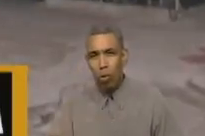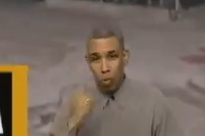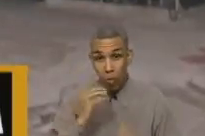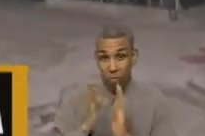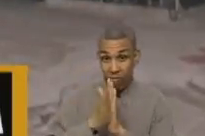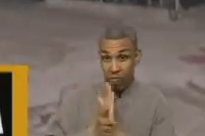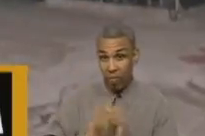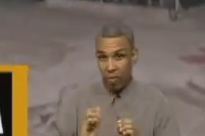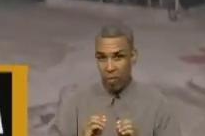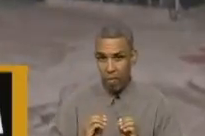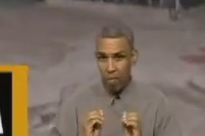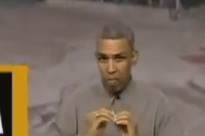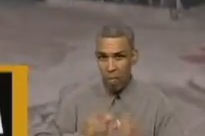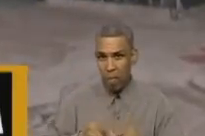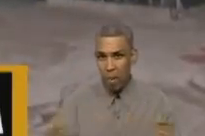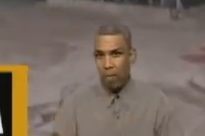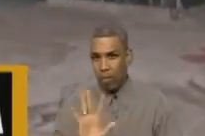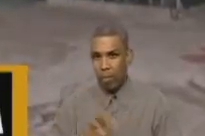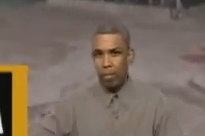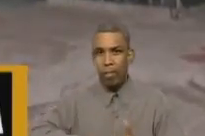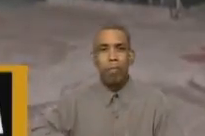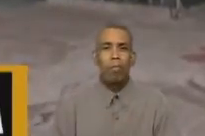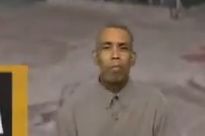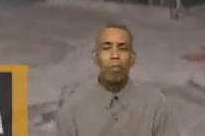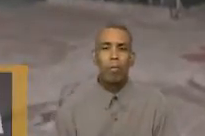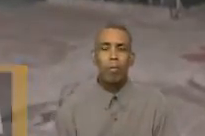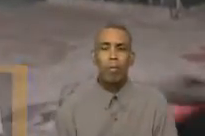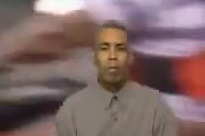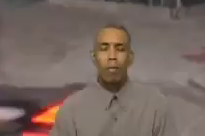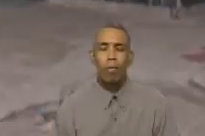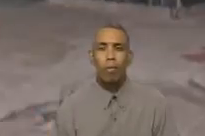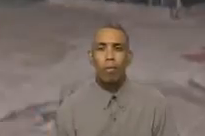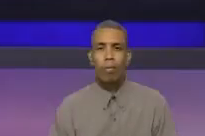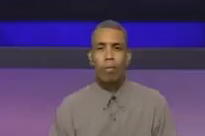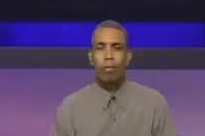La Magdalena. Continúen en estudio con mucha más información. Buenas tardes.